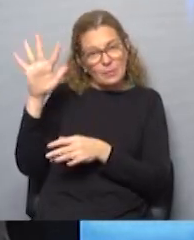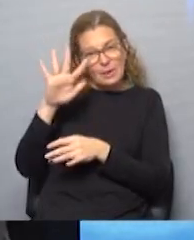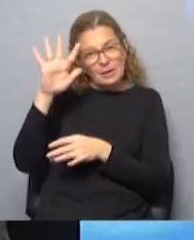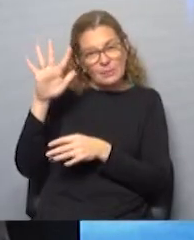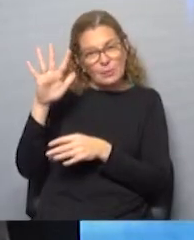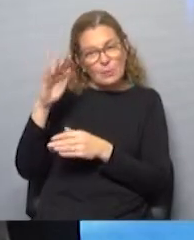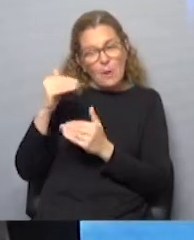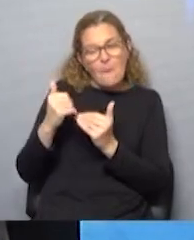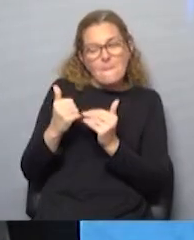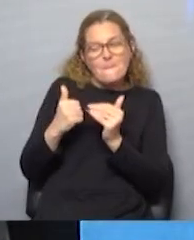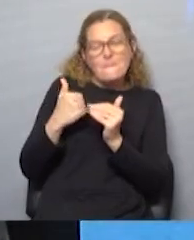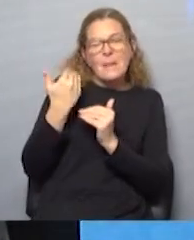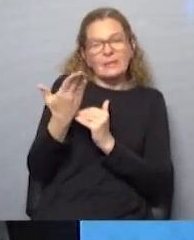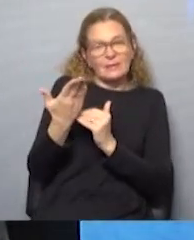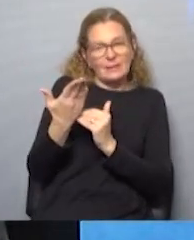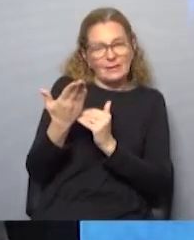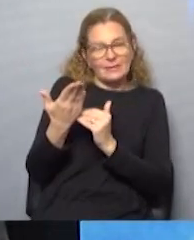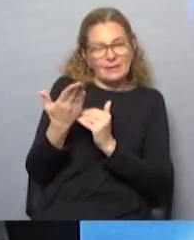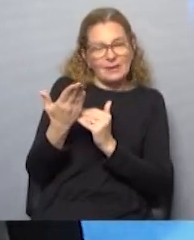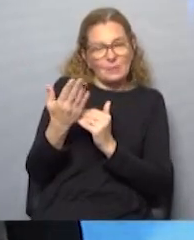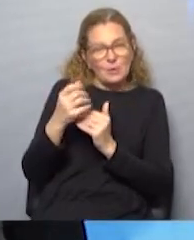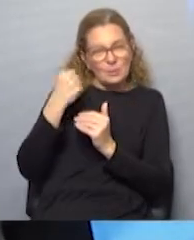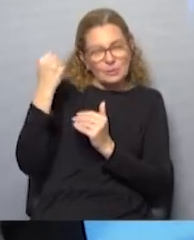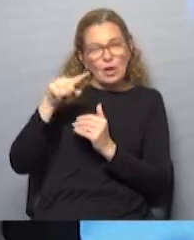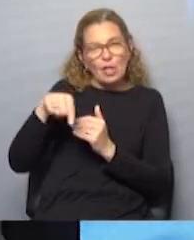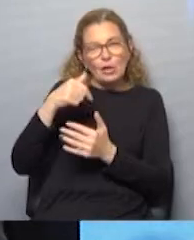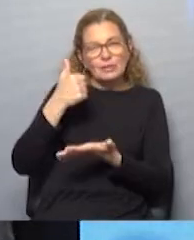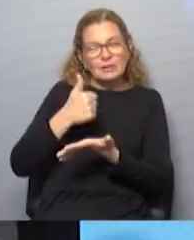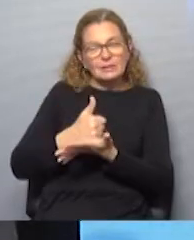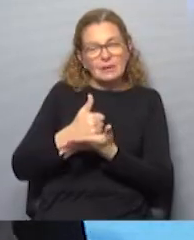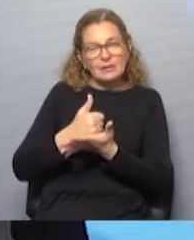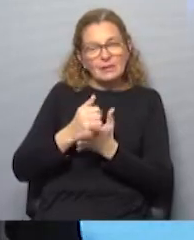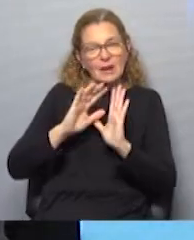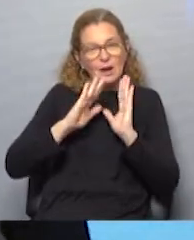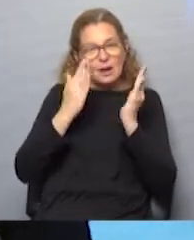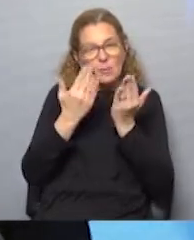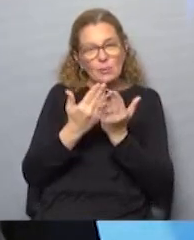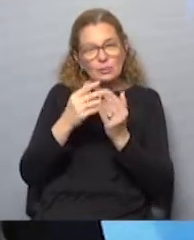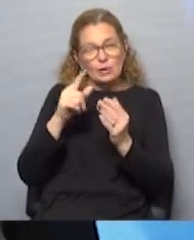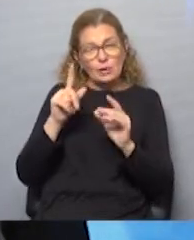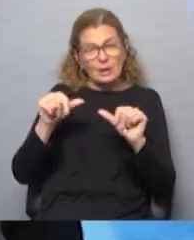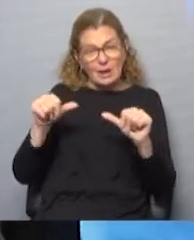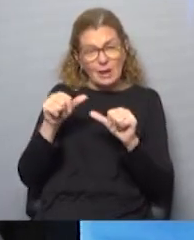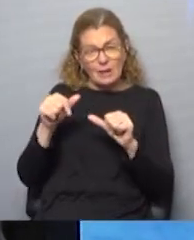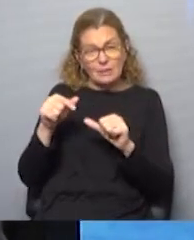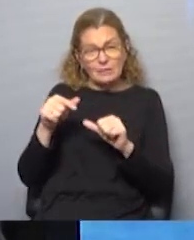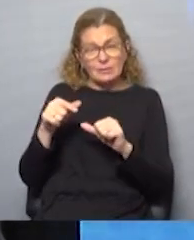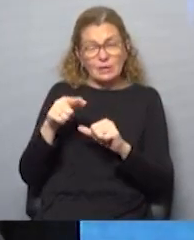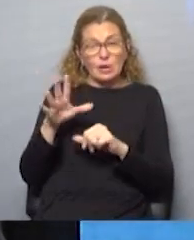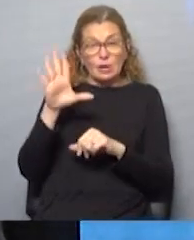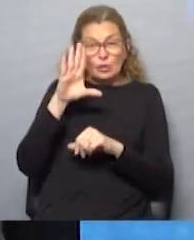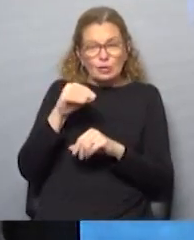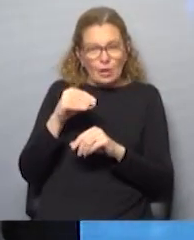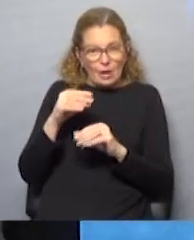trasciende mucho es donde tengo estrés en el planeta y que lo que haga de todas formas como antes se decía